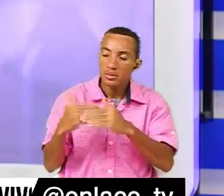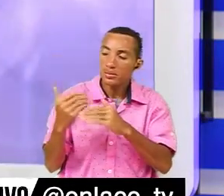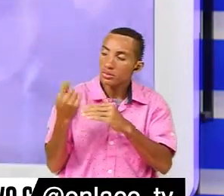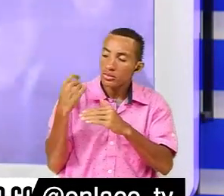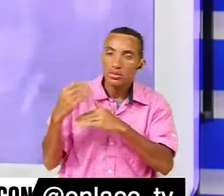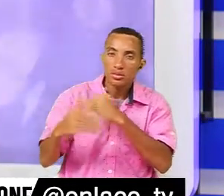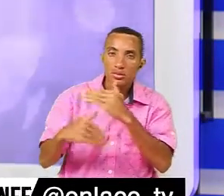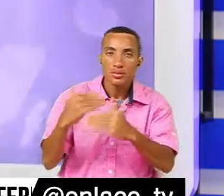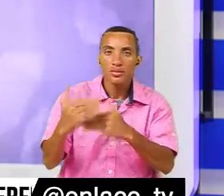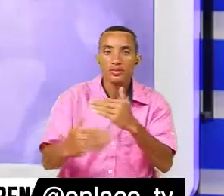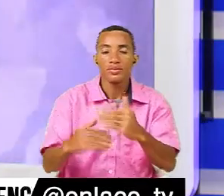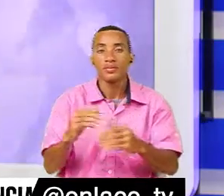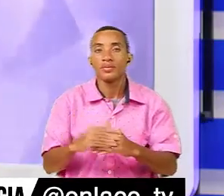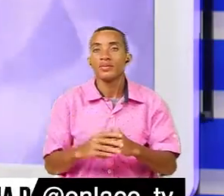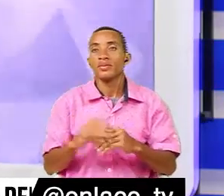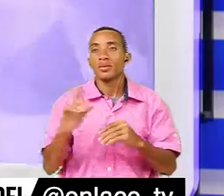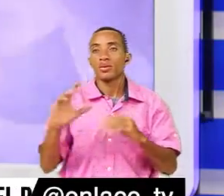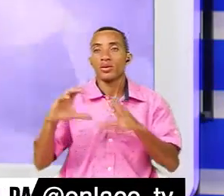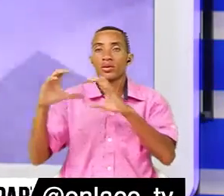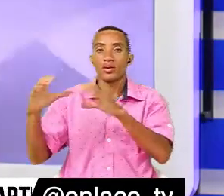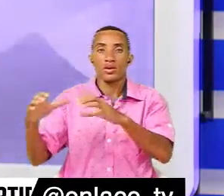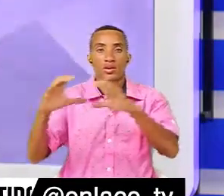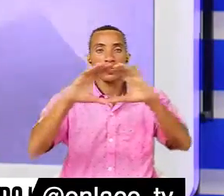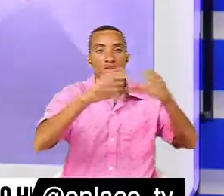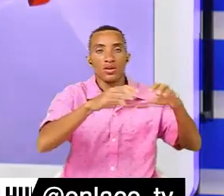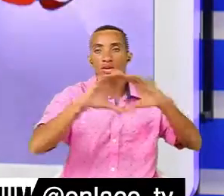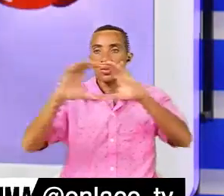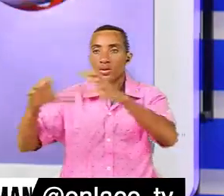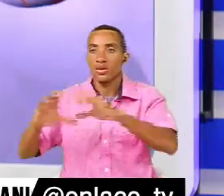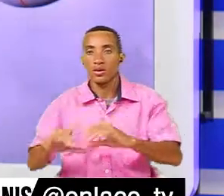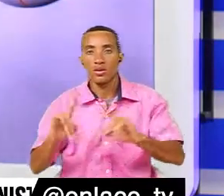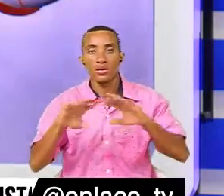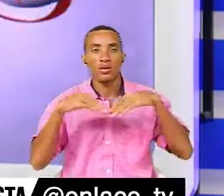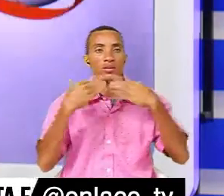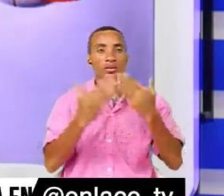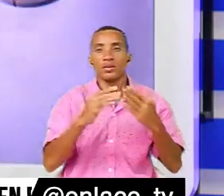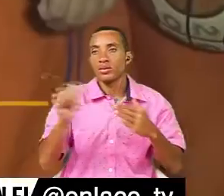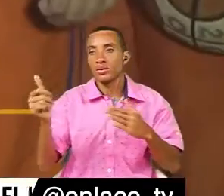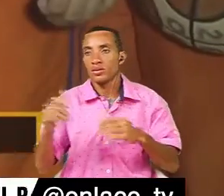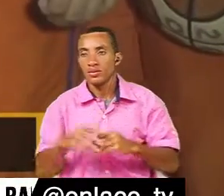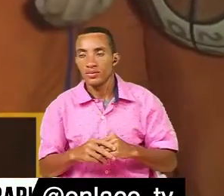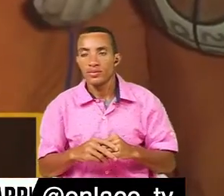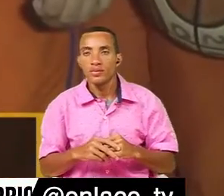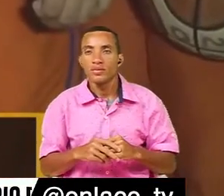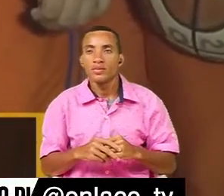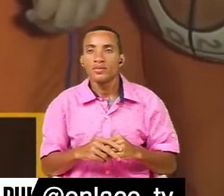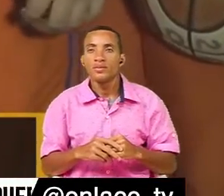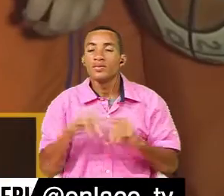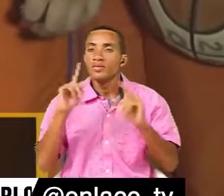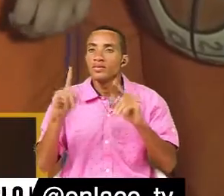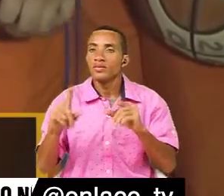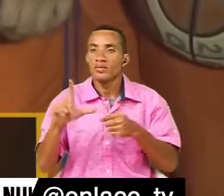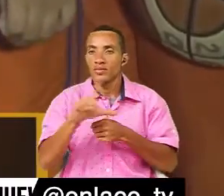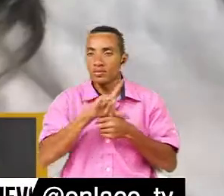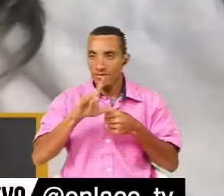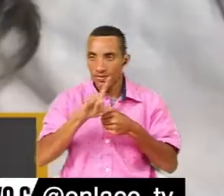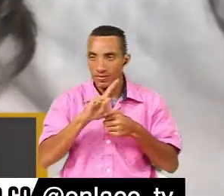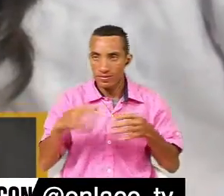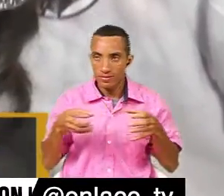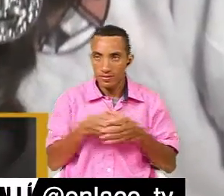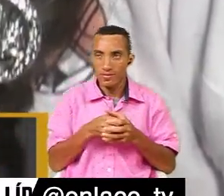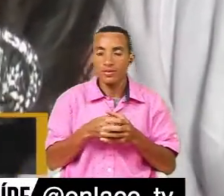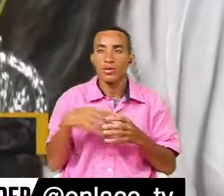tanto en juegos intercolegiados como en juegos interescolares. El equipo local continúa dejando en alto el nombre de la